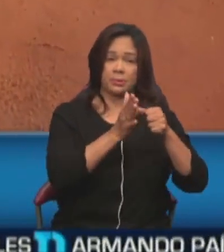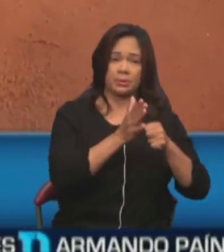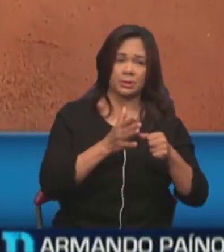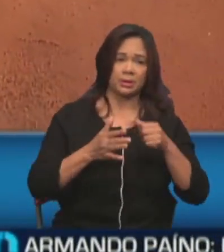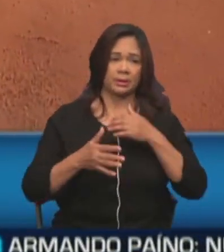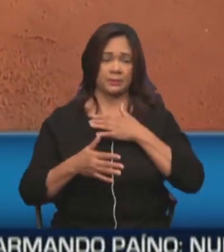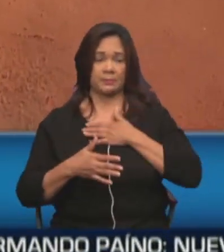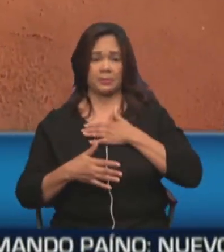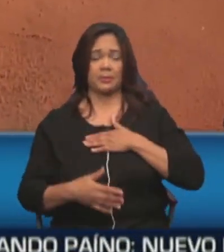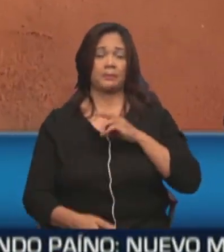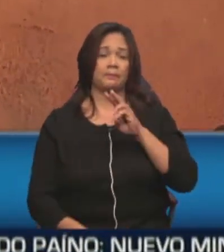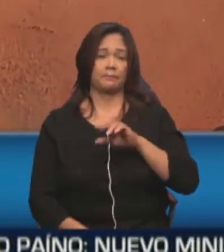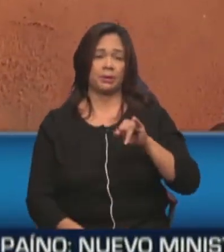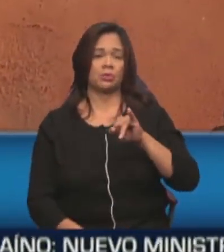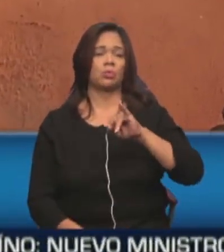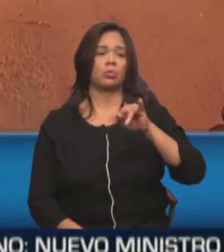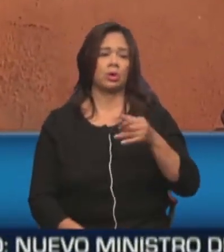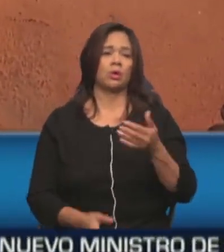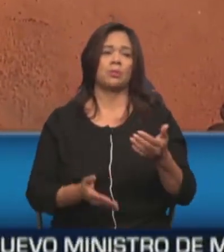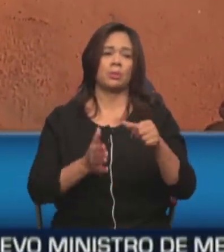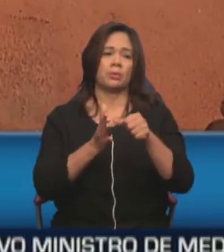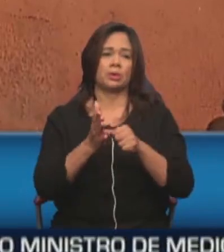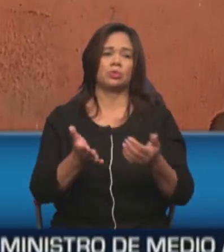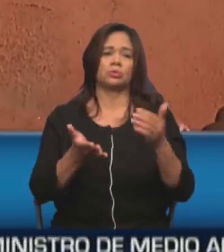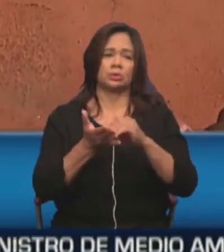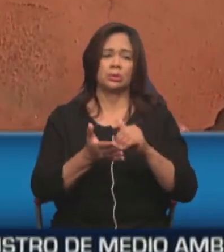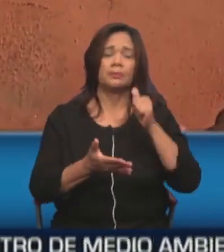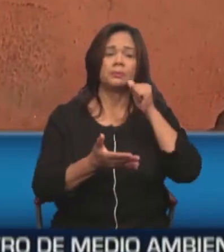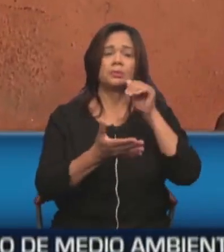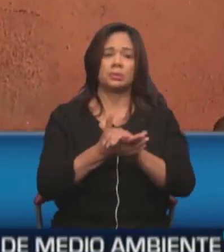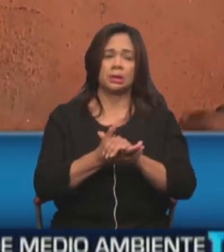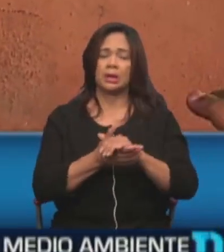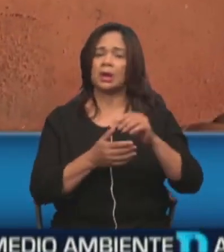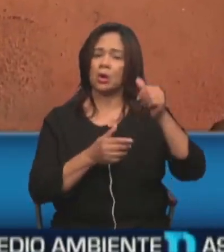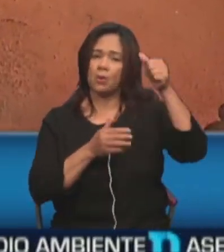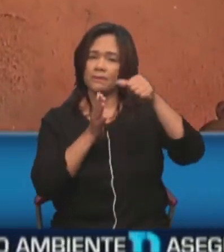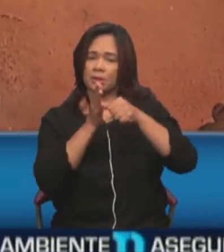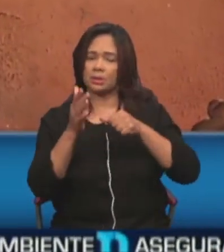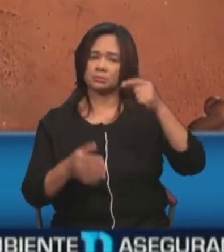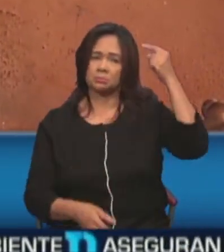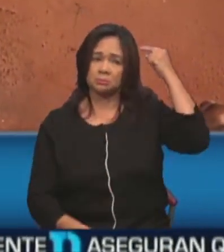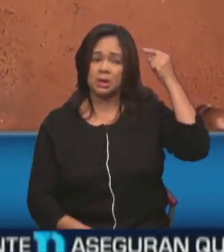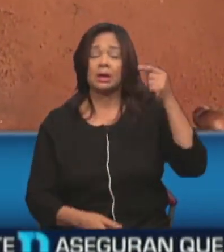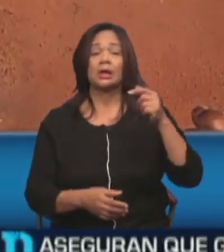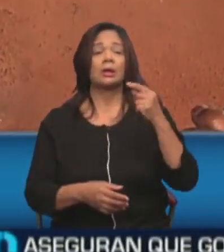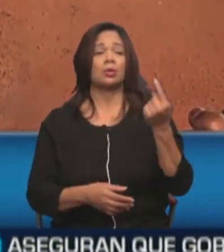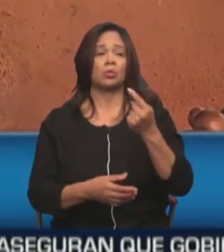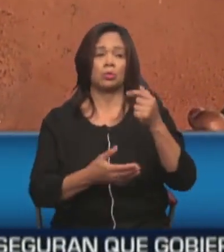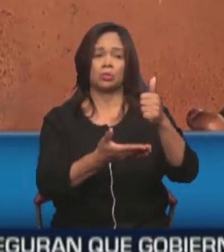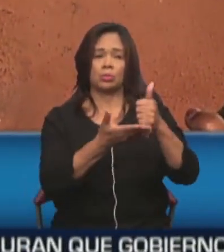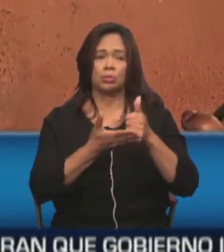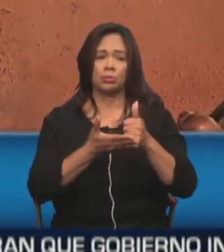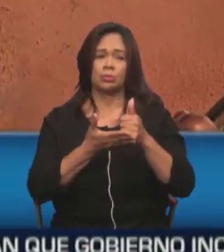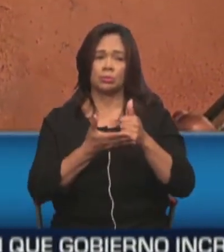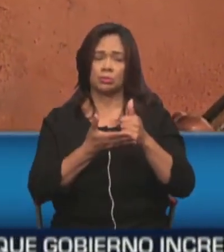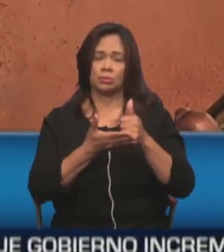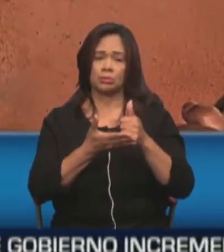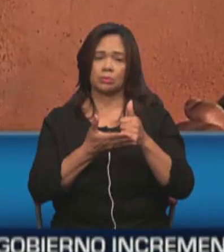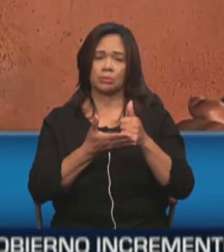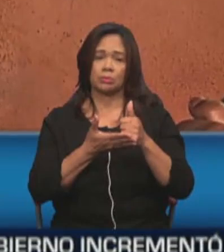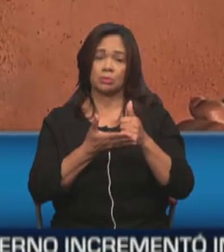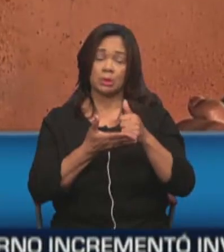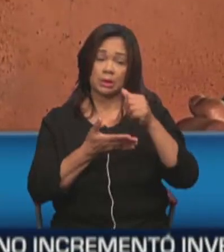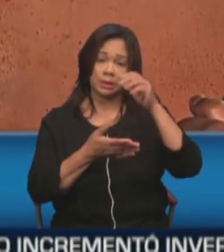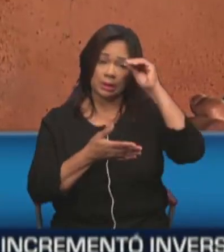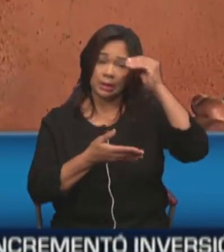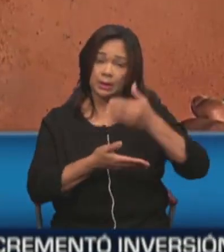de miércoles, jueves me van a operar otra vez. Mi esposa se opera de la cabeza y el único que nos ayuda a ver ese niño. Y